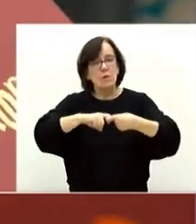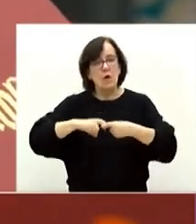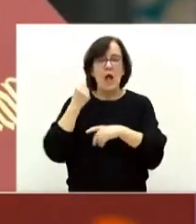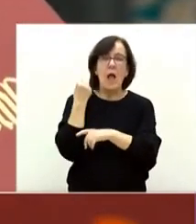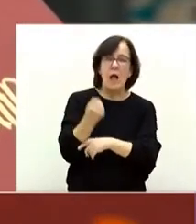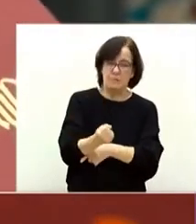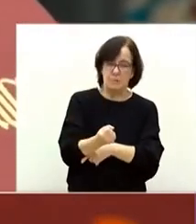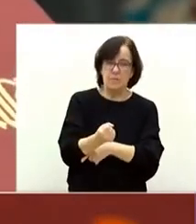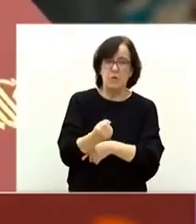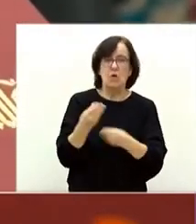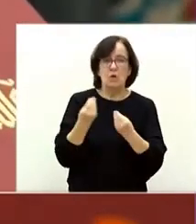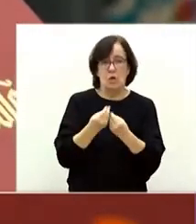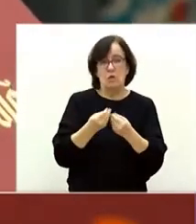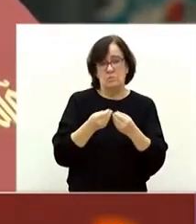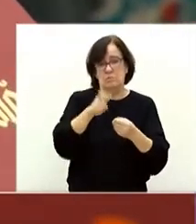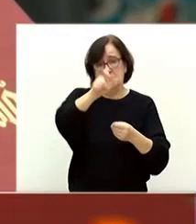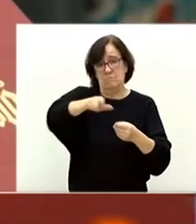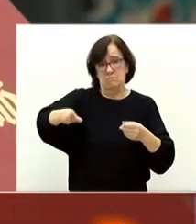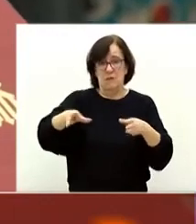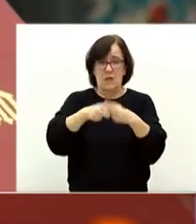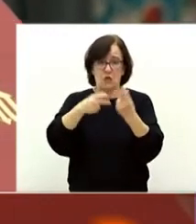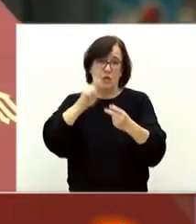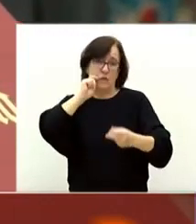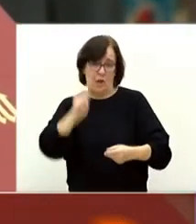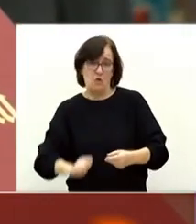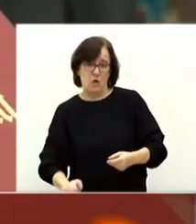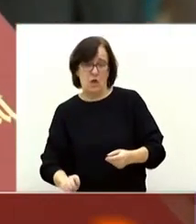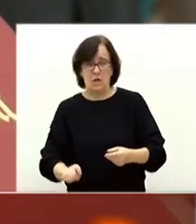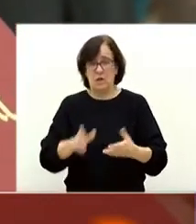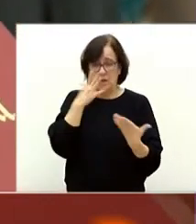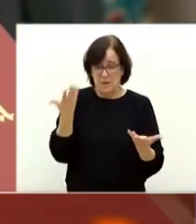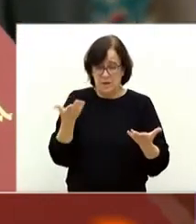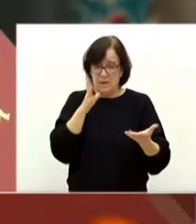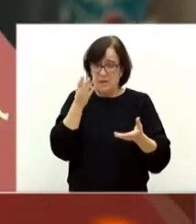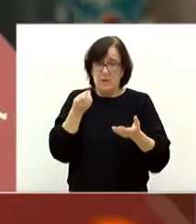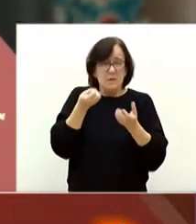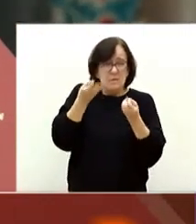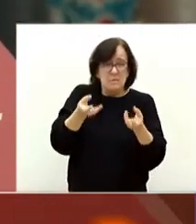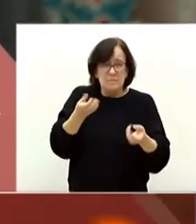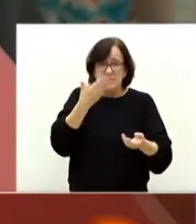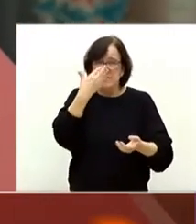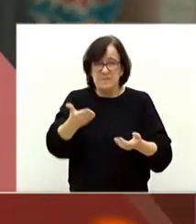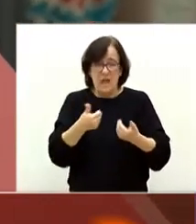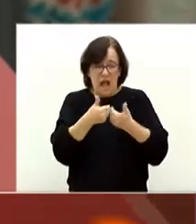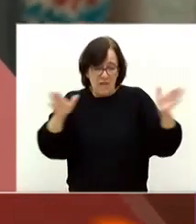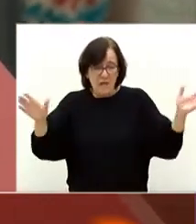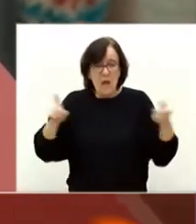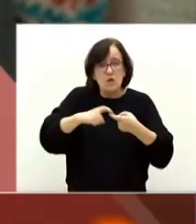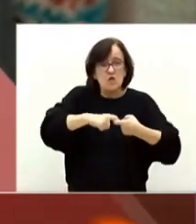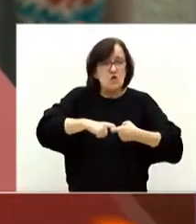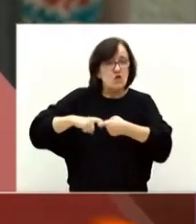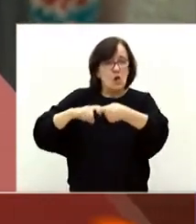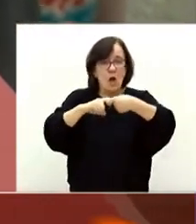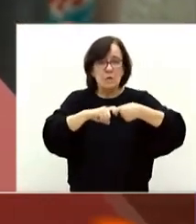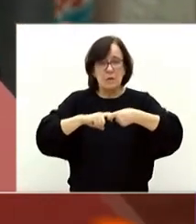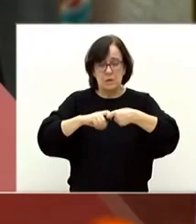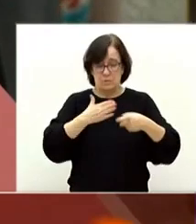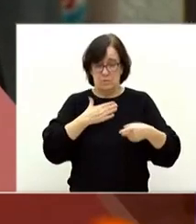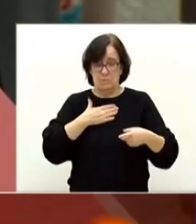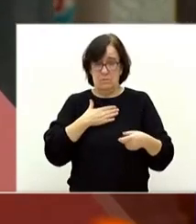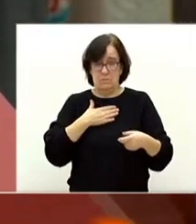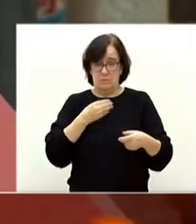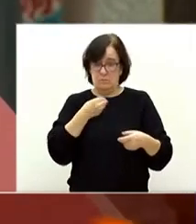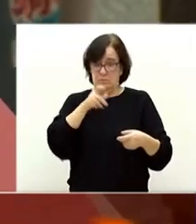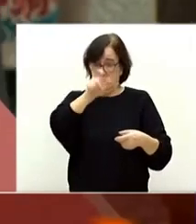apoyo con el pueblo ucraniano. Desde el primer momento, la expresión sincera y abierta de esa solidaridad por parte de